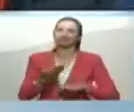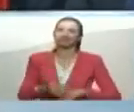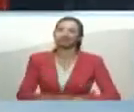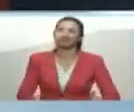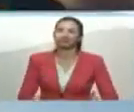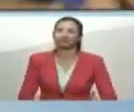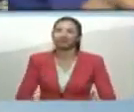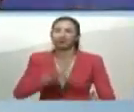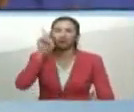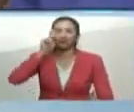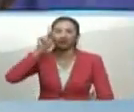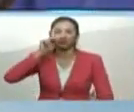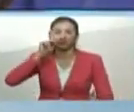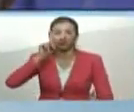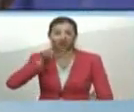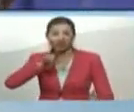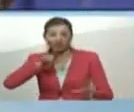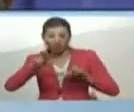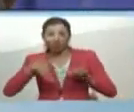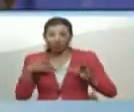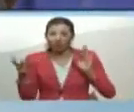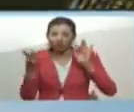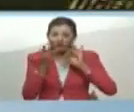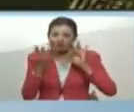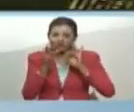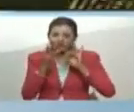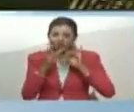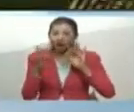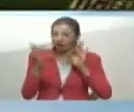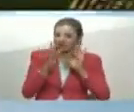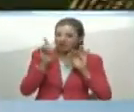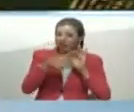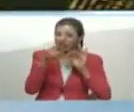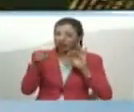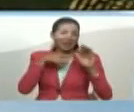Profesor Aristóbulo, ¿pudo conectarse con el wifi?